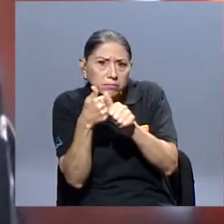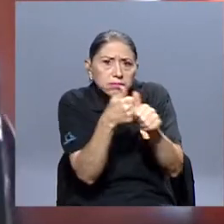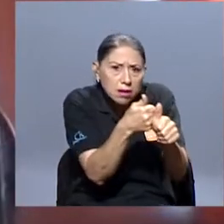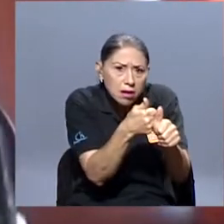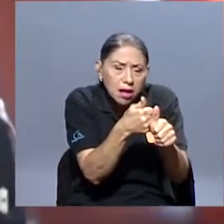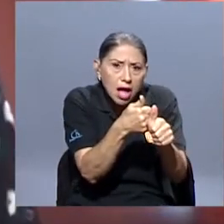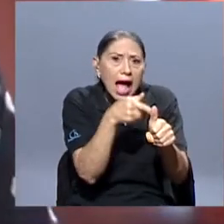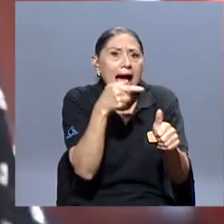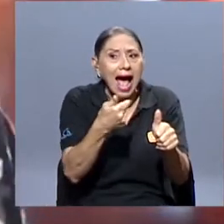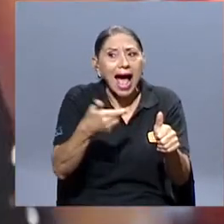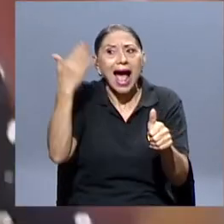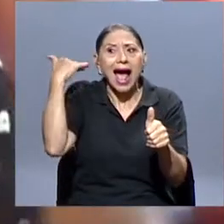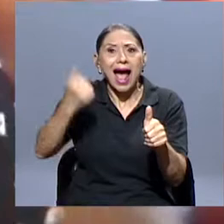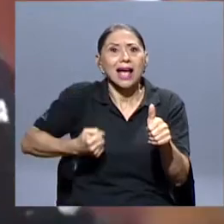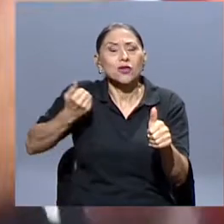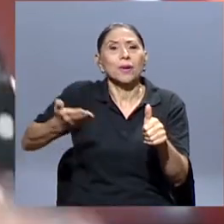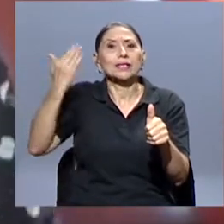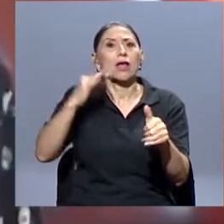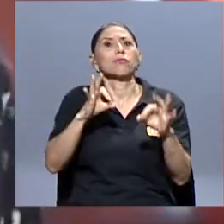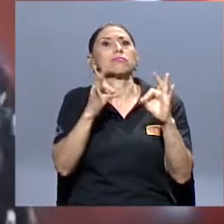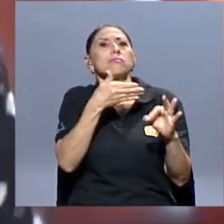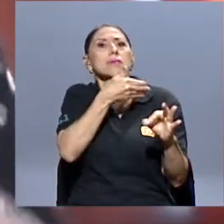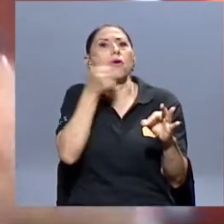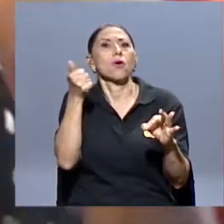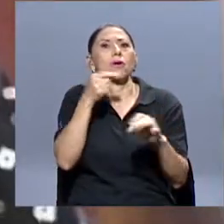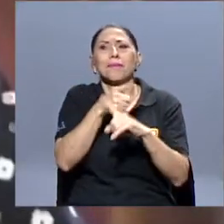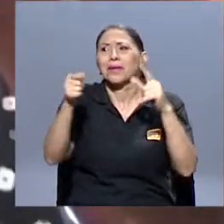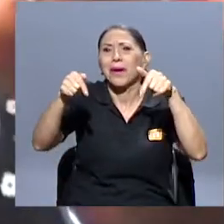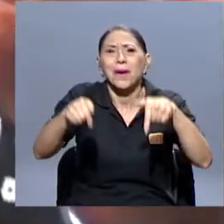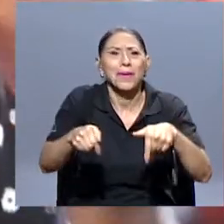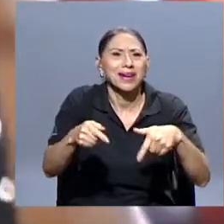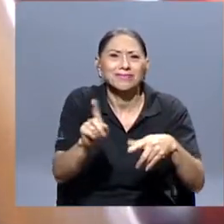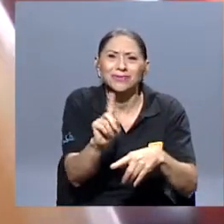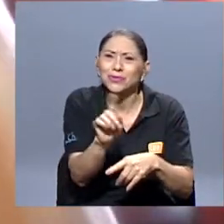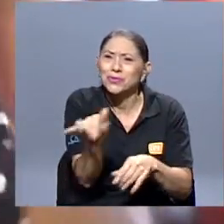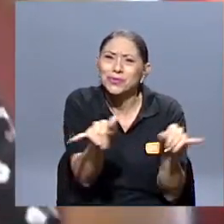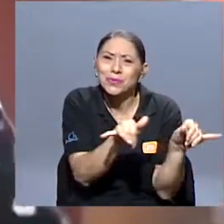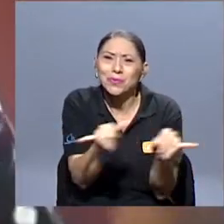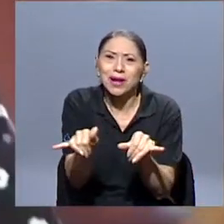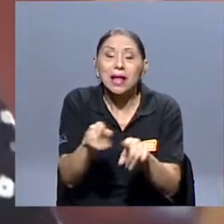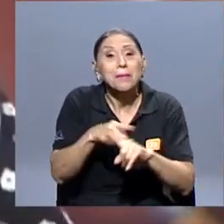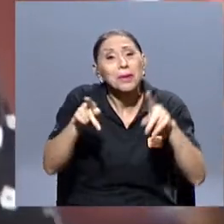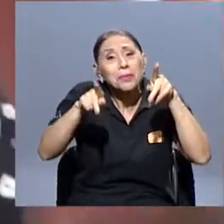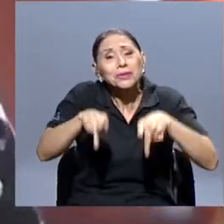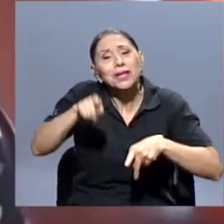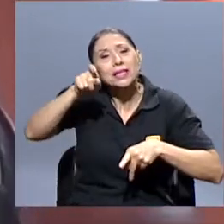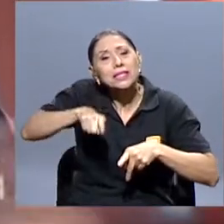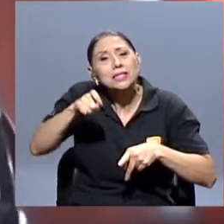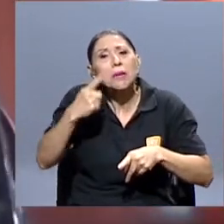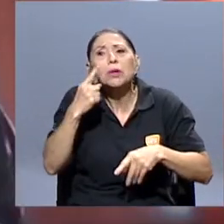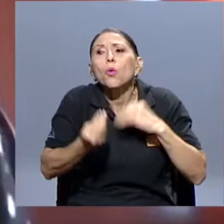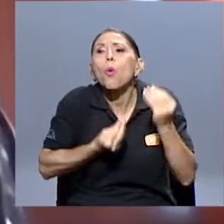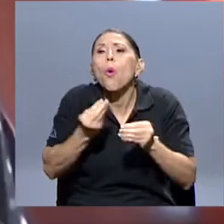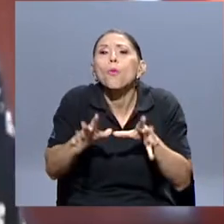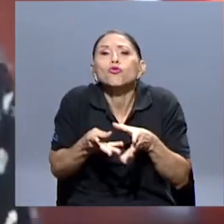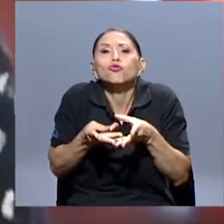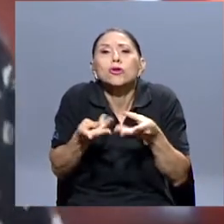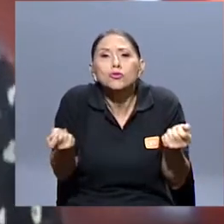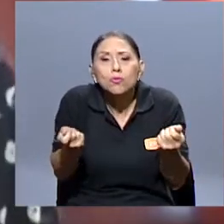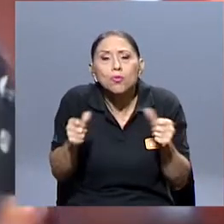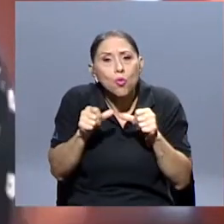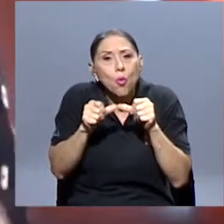Y es porque las personas tienen que buscar rutas alternas para continuar su vida y su vida asociada a movilidad,